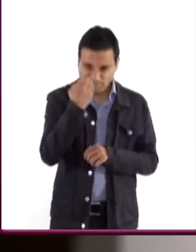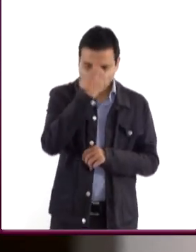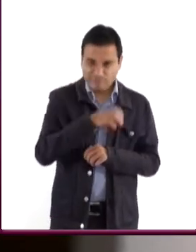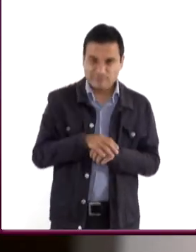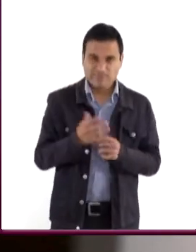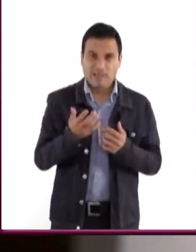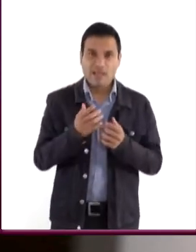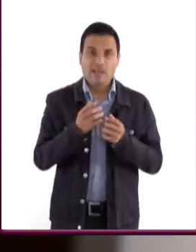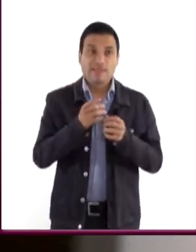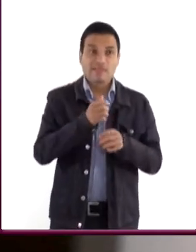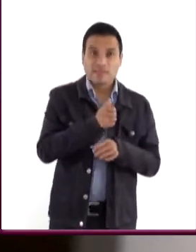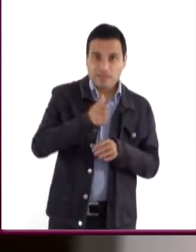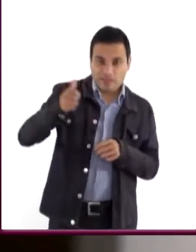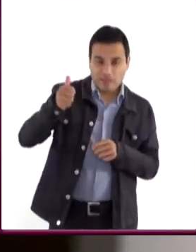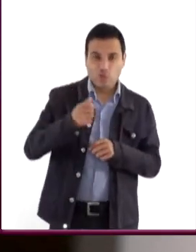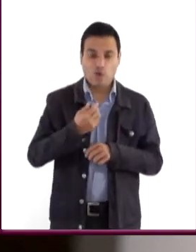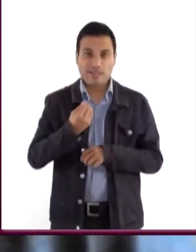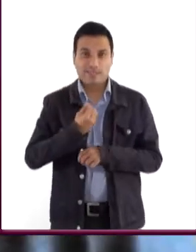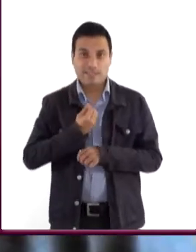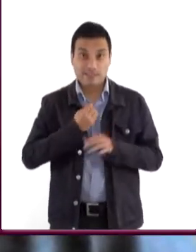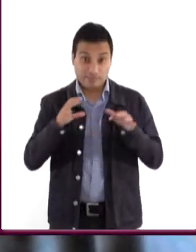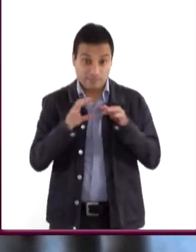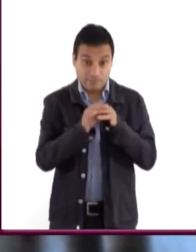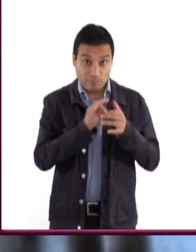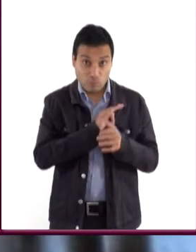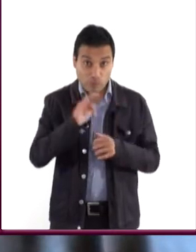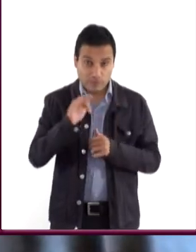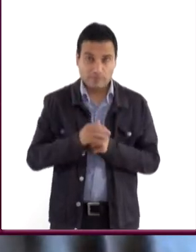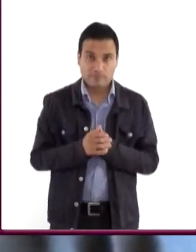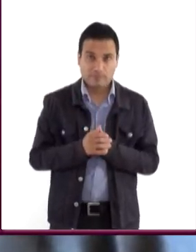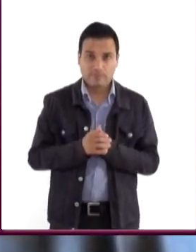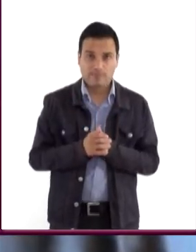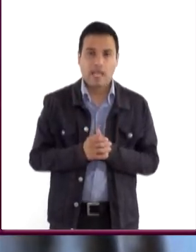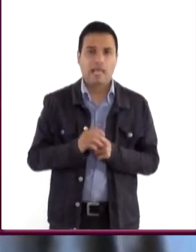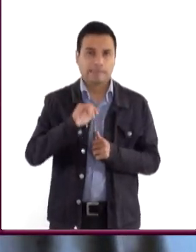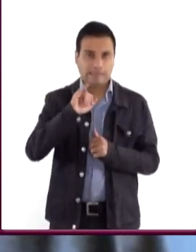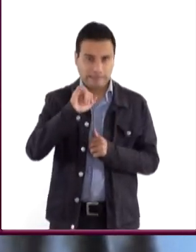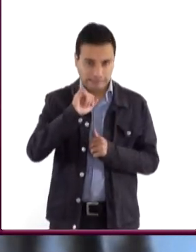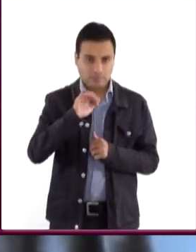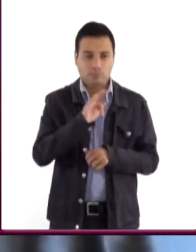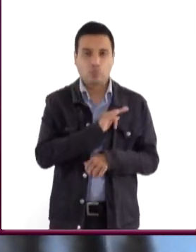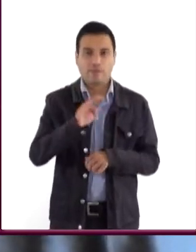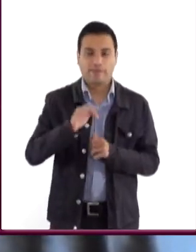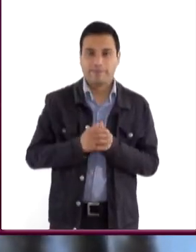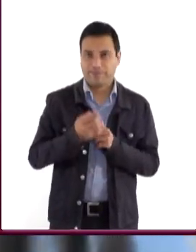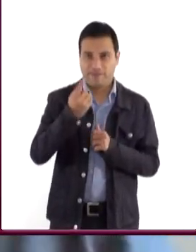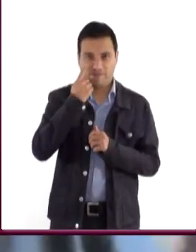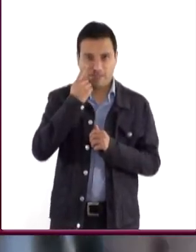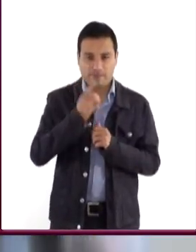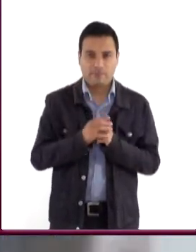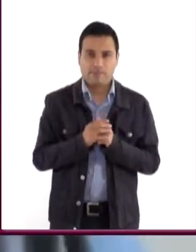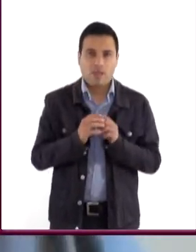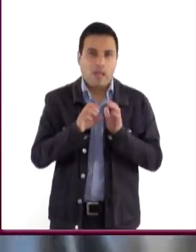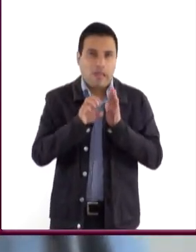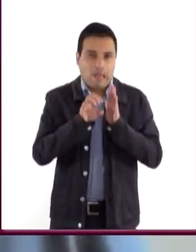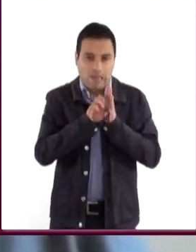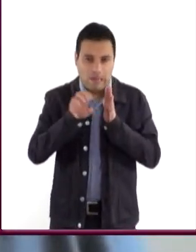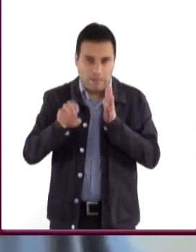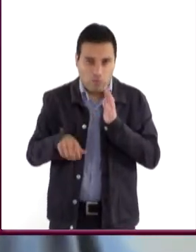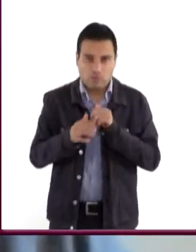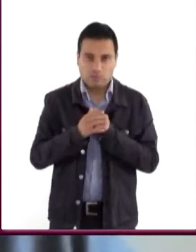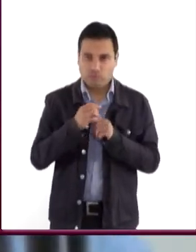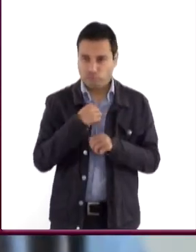entre desplazamiento y resistencia? En casos sencillos, sí. Para empezar, una